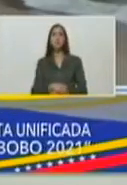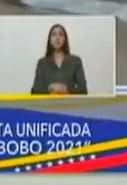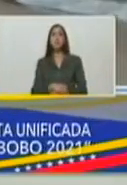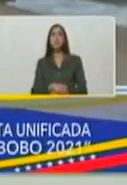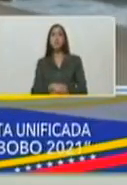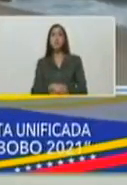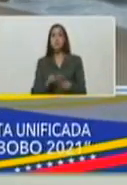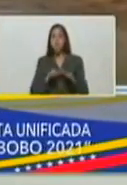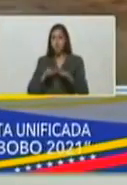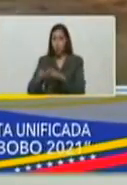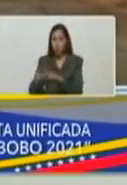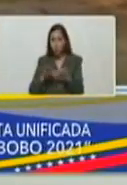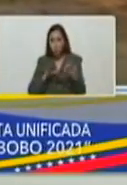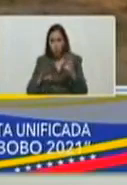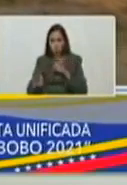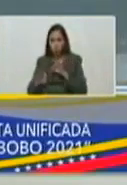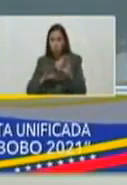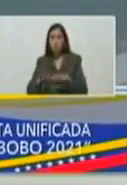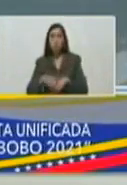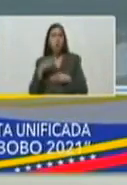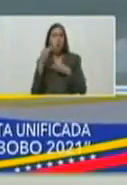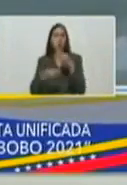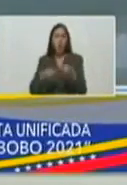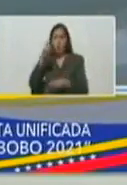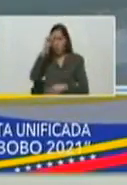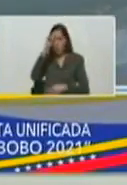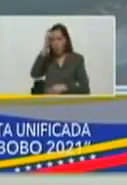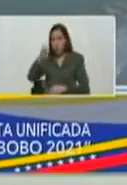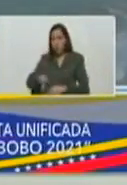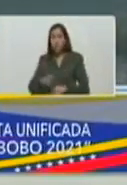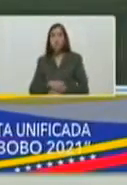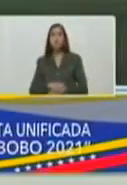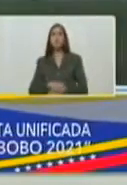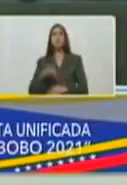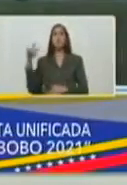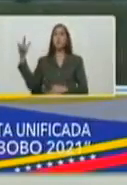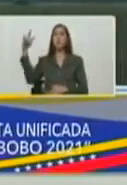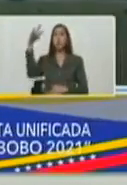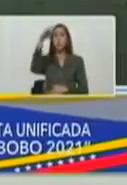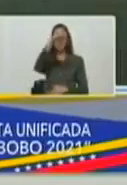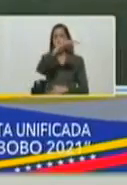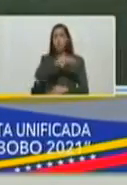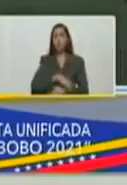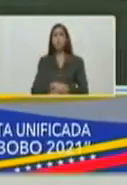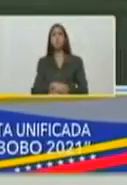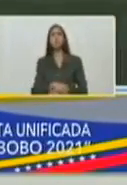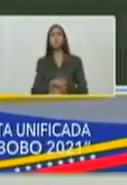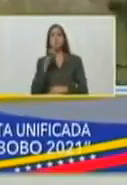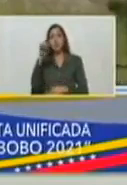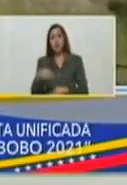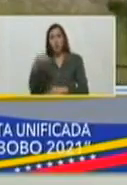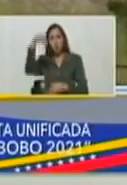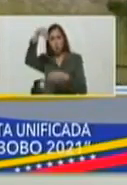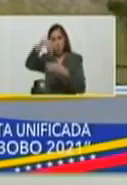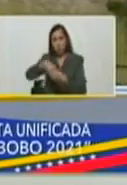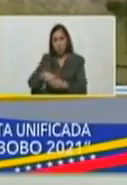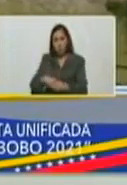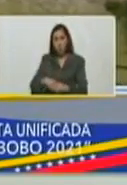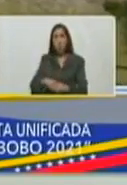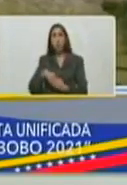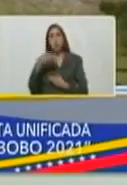estratégica para el Estado, donde se hizo un reconocimiento con aeronaves no tripuladas, se hizo infiltración